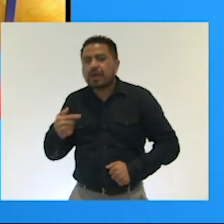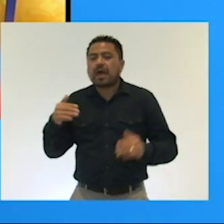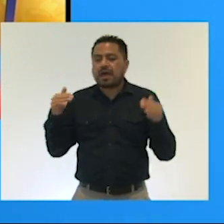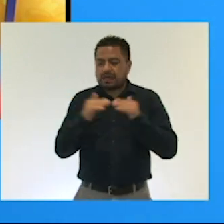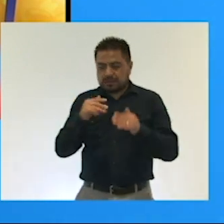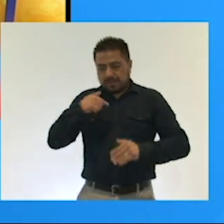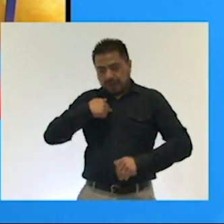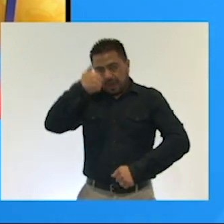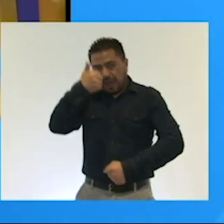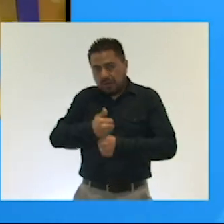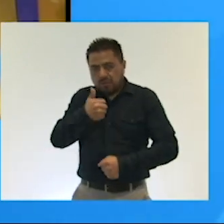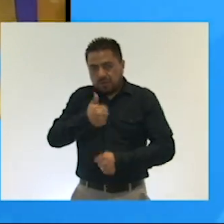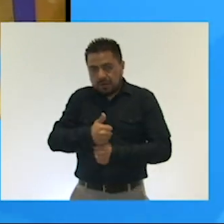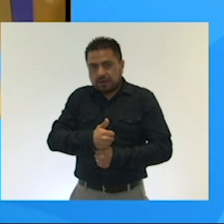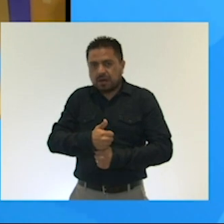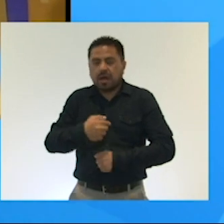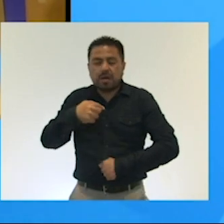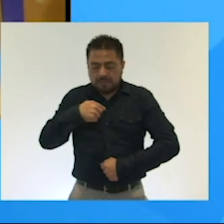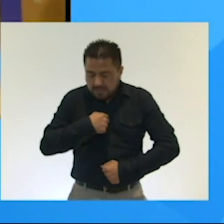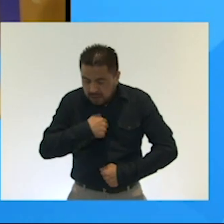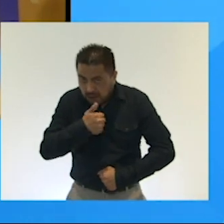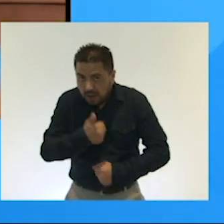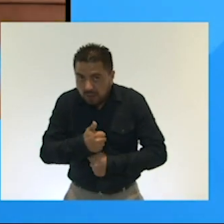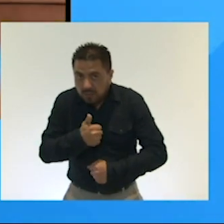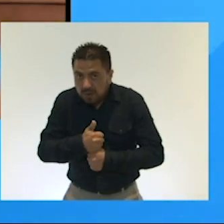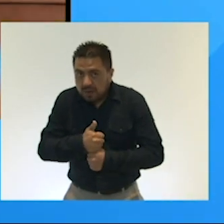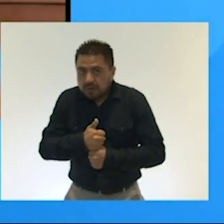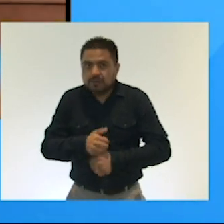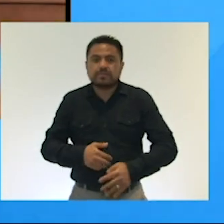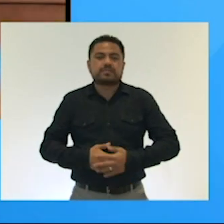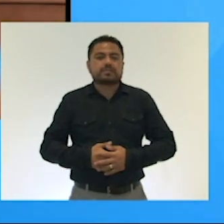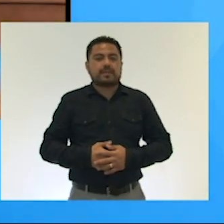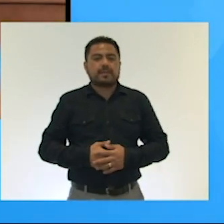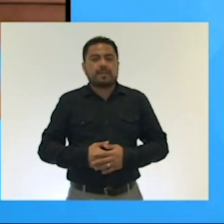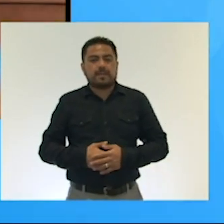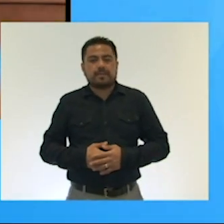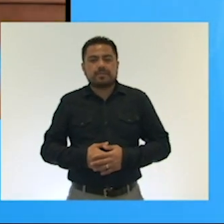de mi abuelita. ¡Mi abuelita!